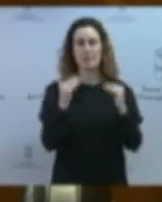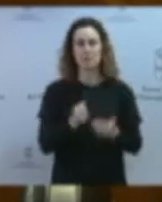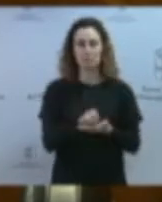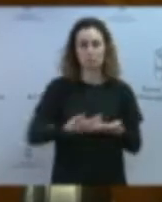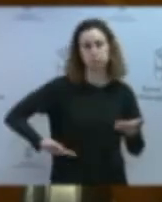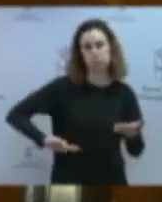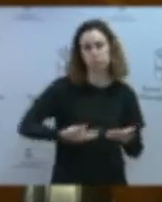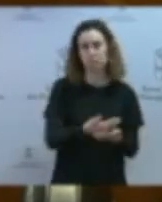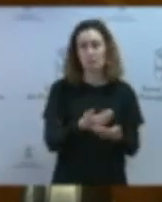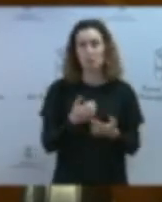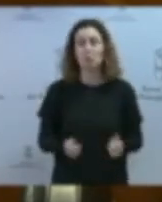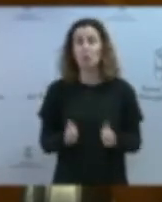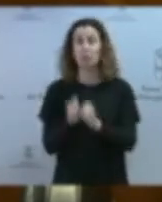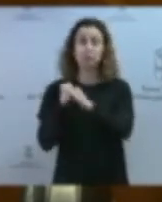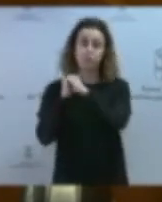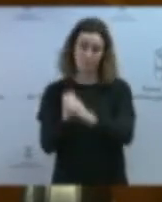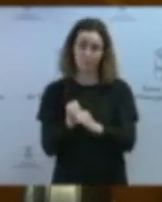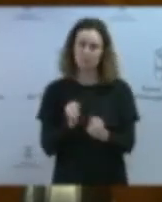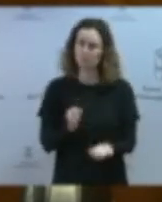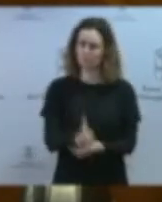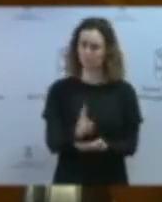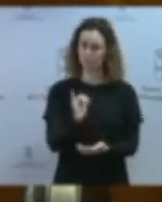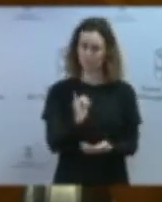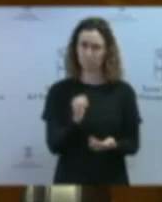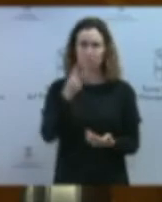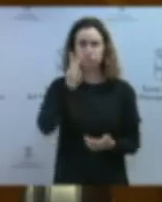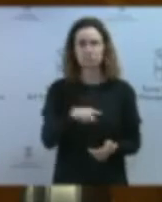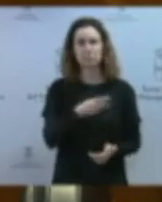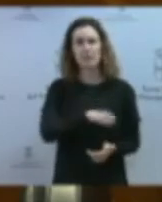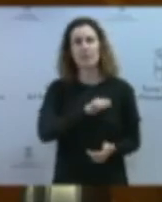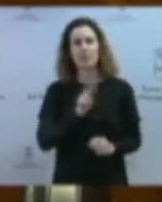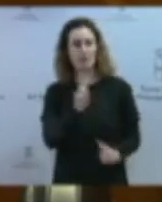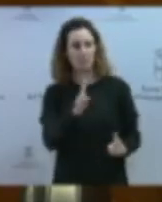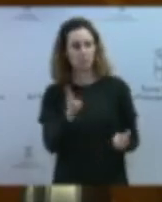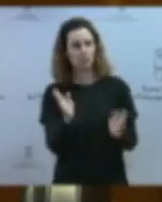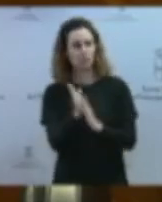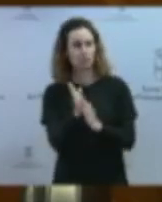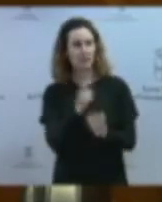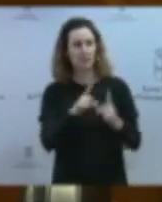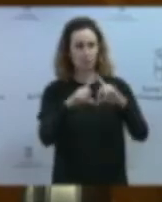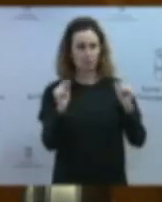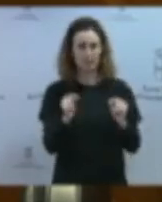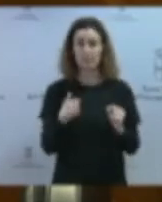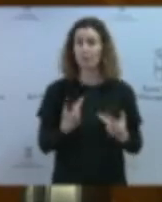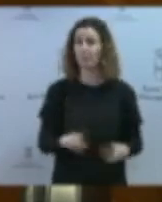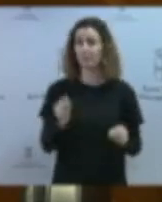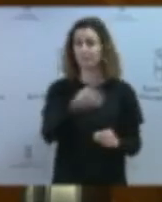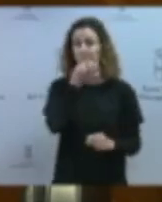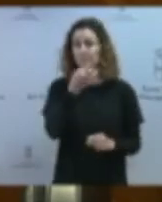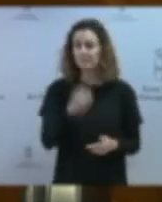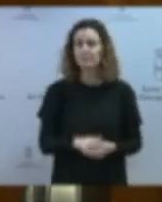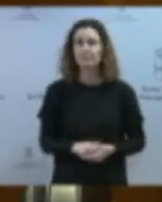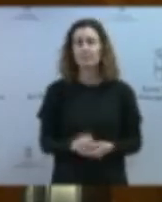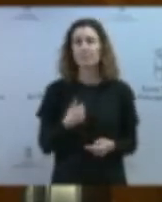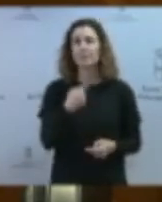teníamos por delante, reconocido a nivel nacional. Por eso yo termino, señor Ripa, lo que le quiero decir es que vamos a garantizar la